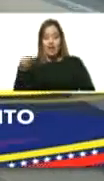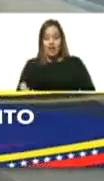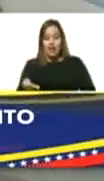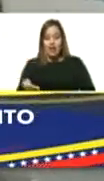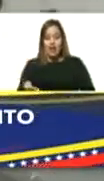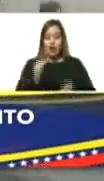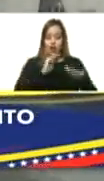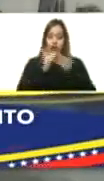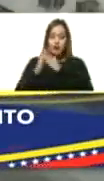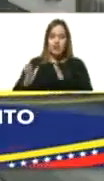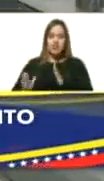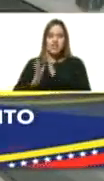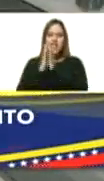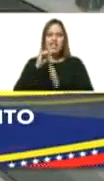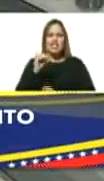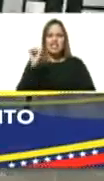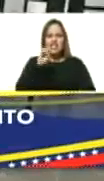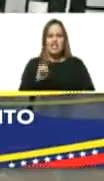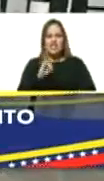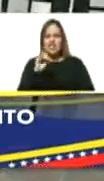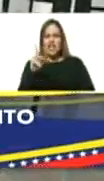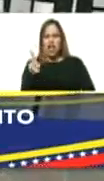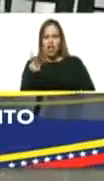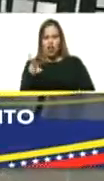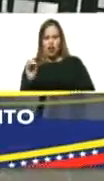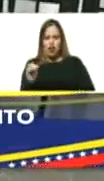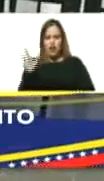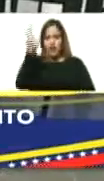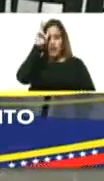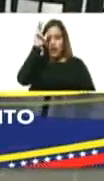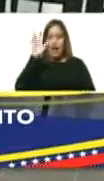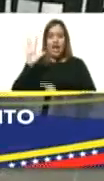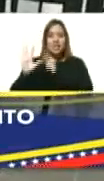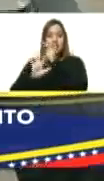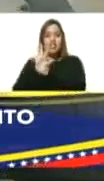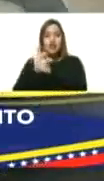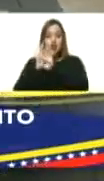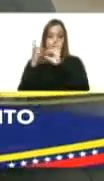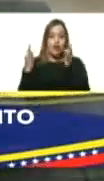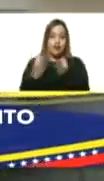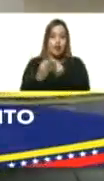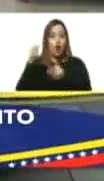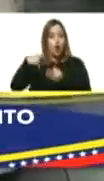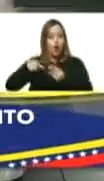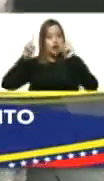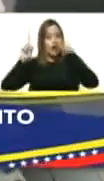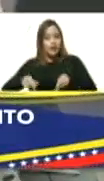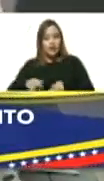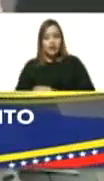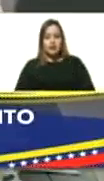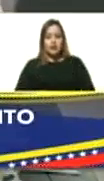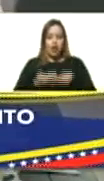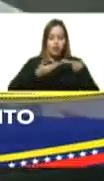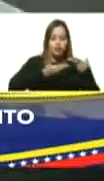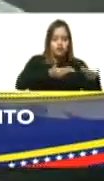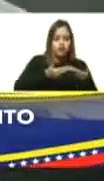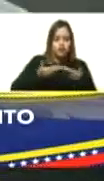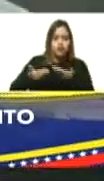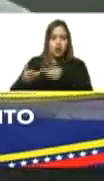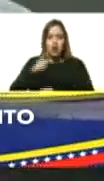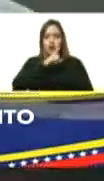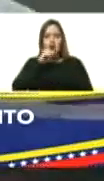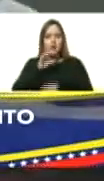Isidro, Monseñor Iturriza, del Estado Falcón, a 5 familias que hoy también reciben a nombre